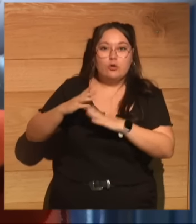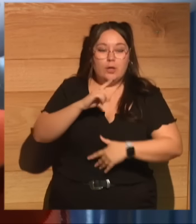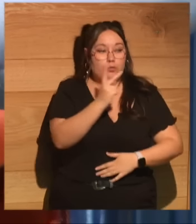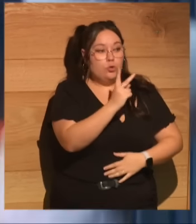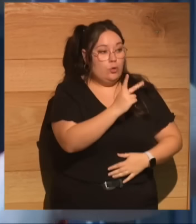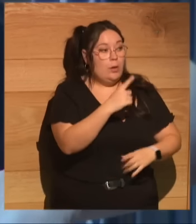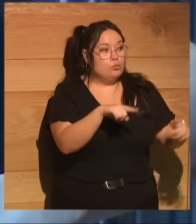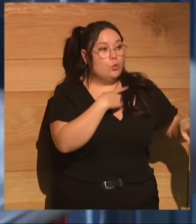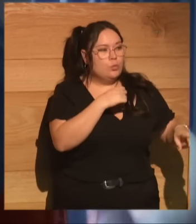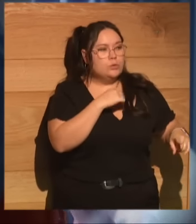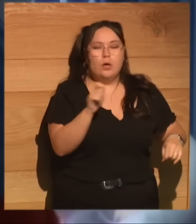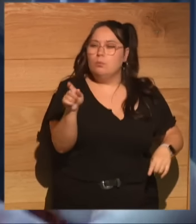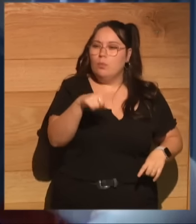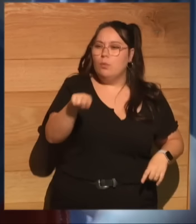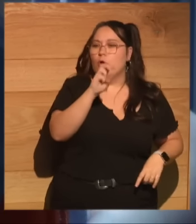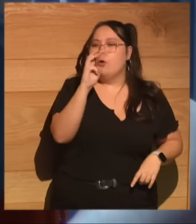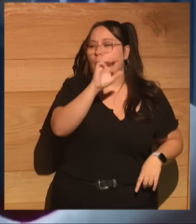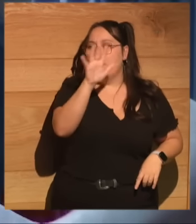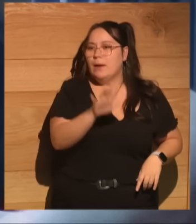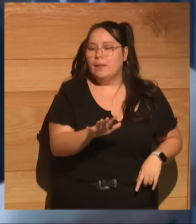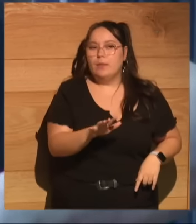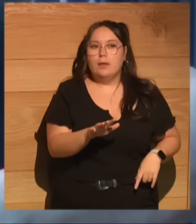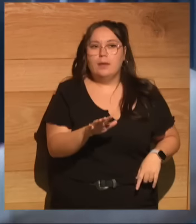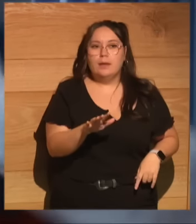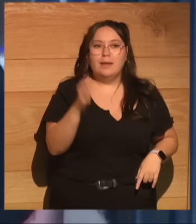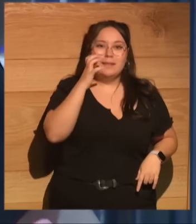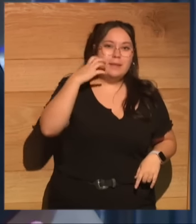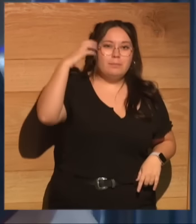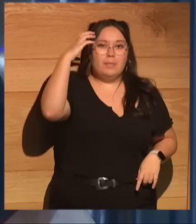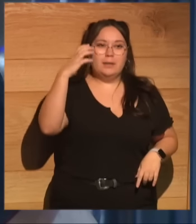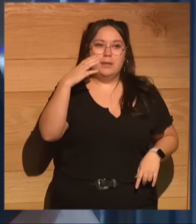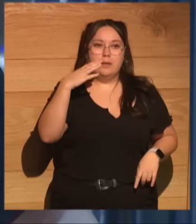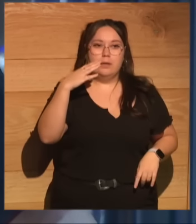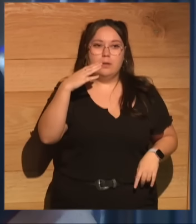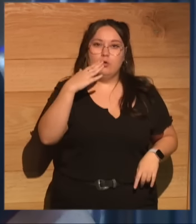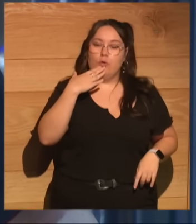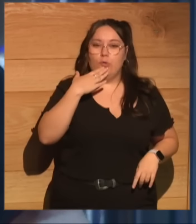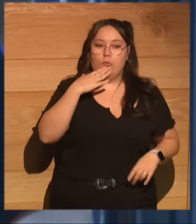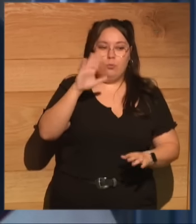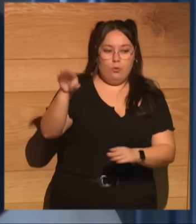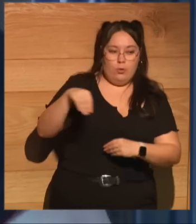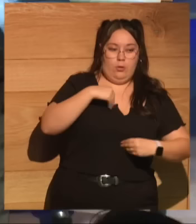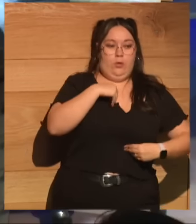gusta mucho la música, ¿os parece que Tim Burton hable a través de mí? Ole.